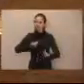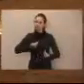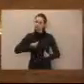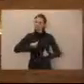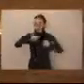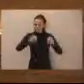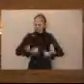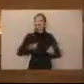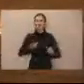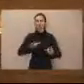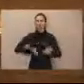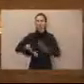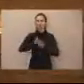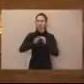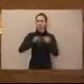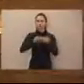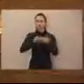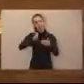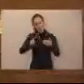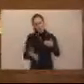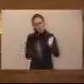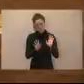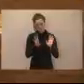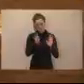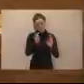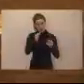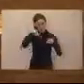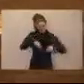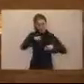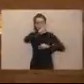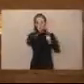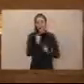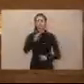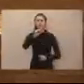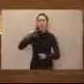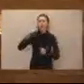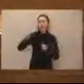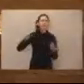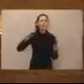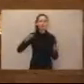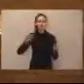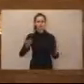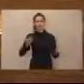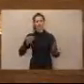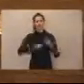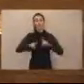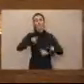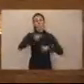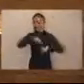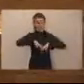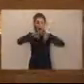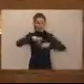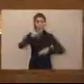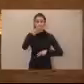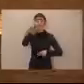vamos a ser bastante persistentes, también en otras cosas. Vamos a ser bastante persistentes y eso, claro, es un problema a la hora de poder analizar con